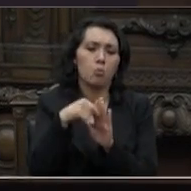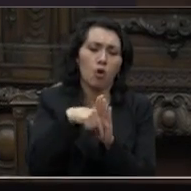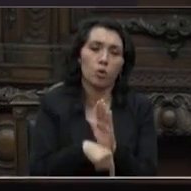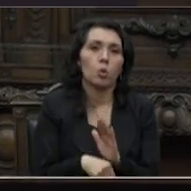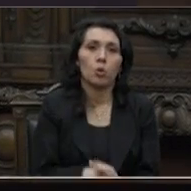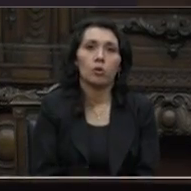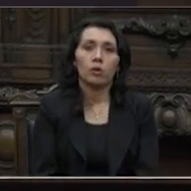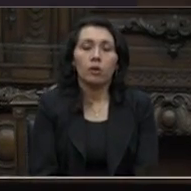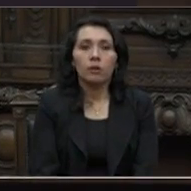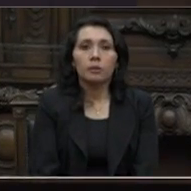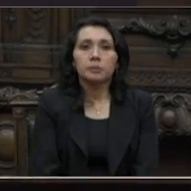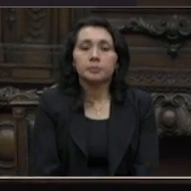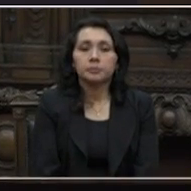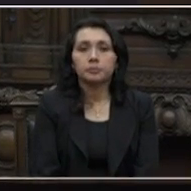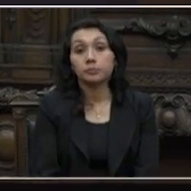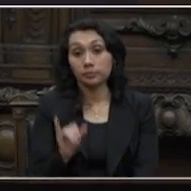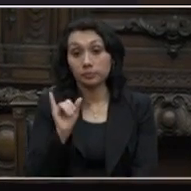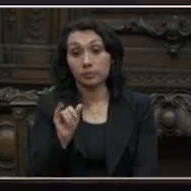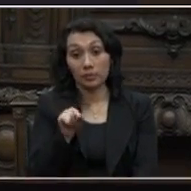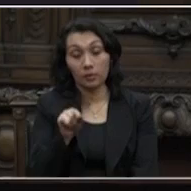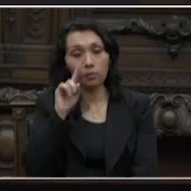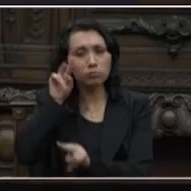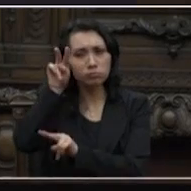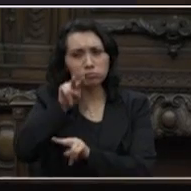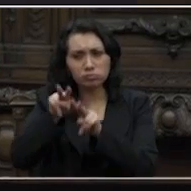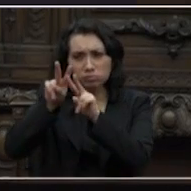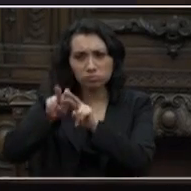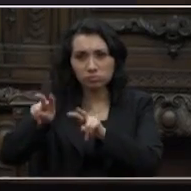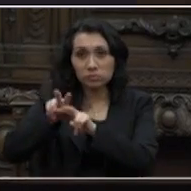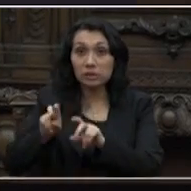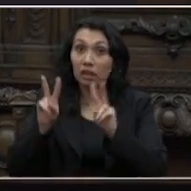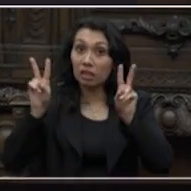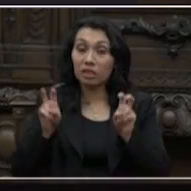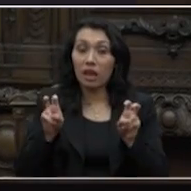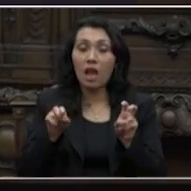profundidad. Y este análisis que hace del tema